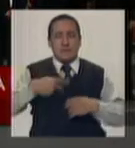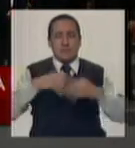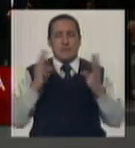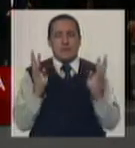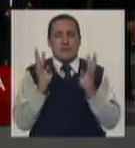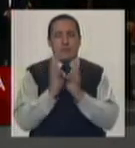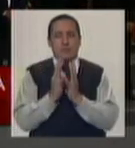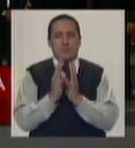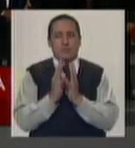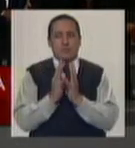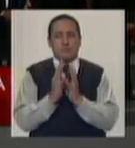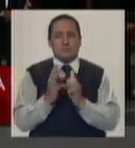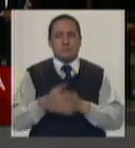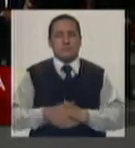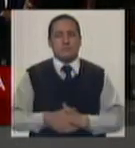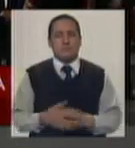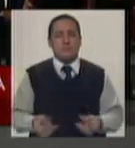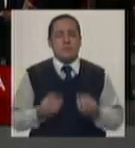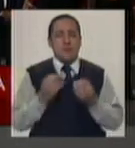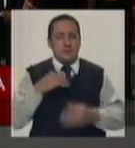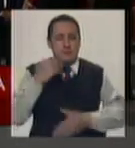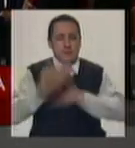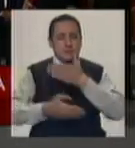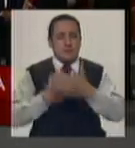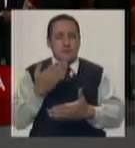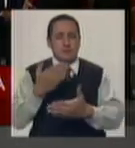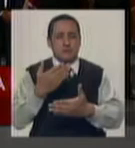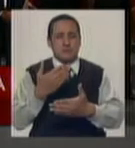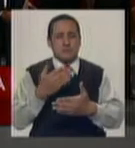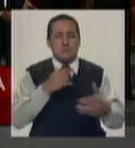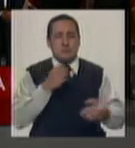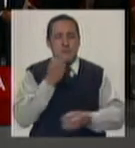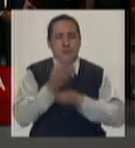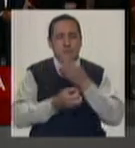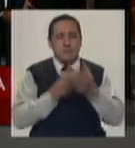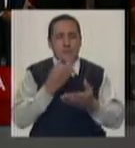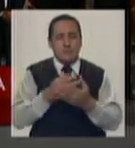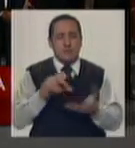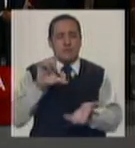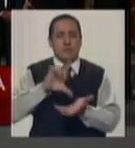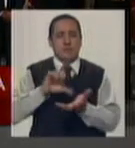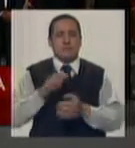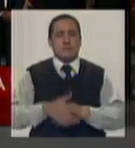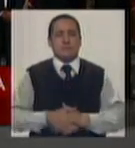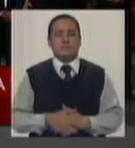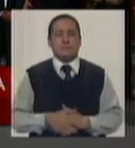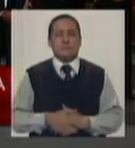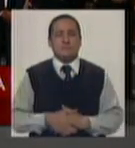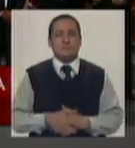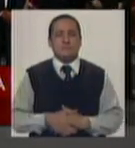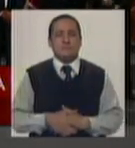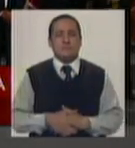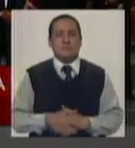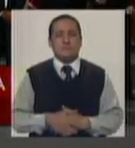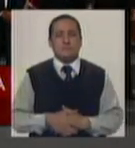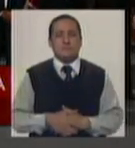sesión para después suscribir la declaración de Lima.